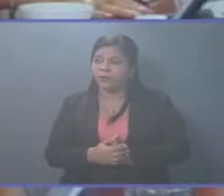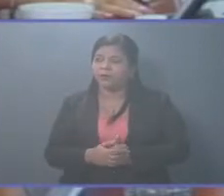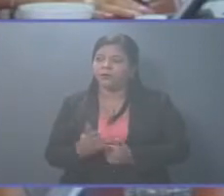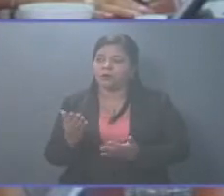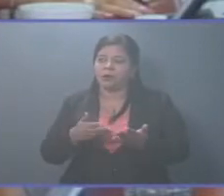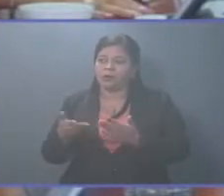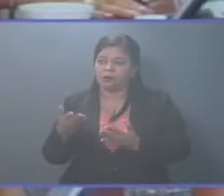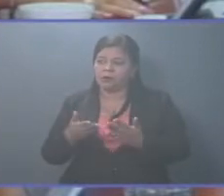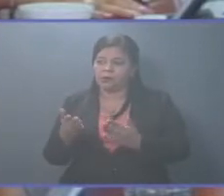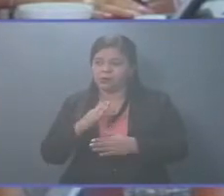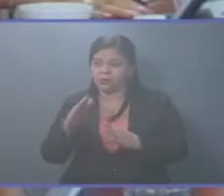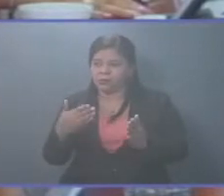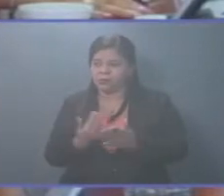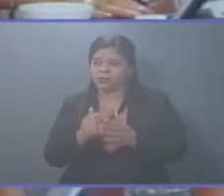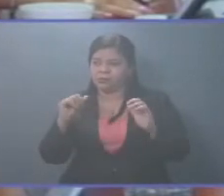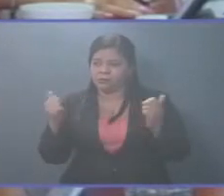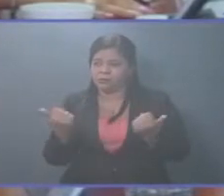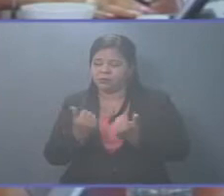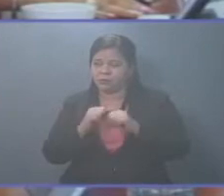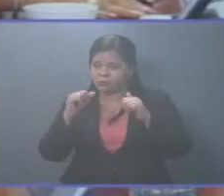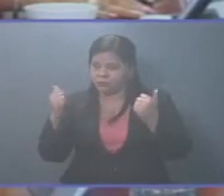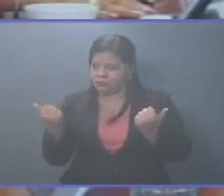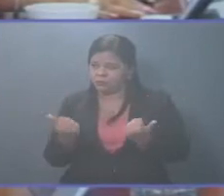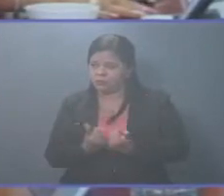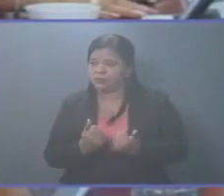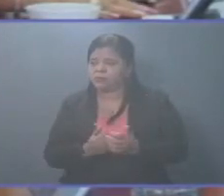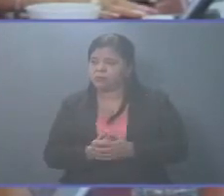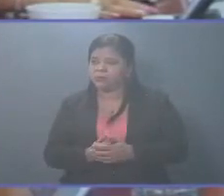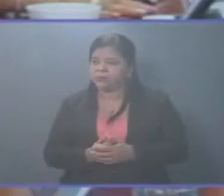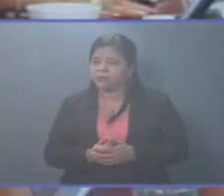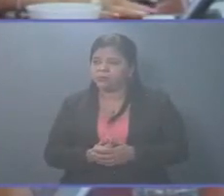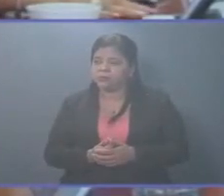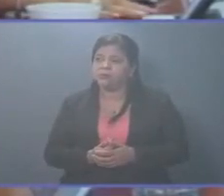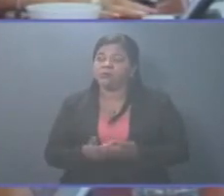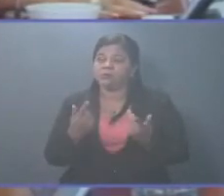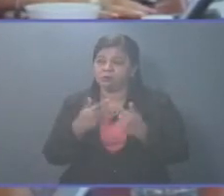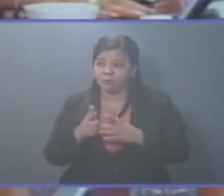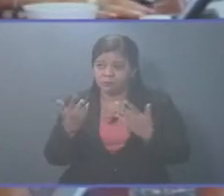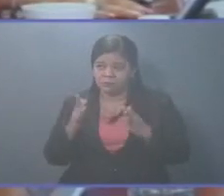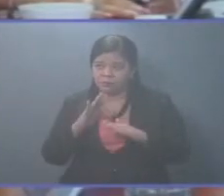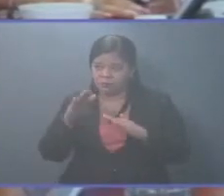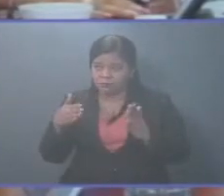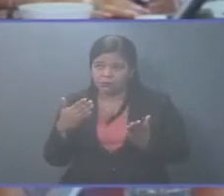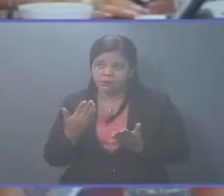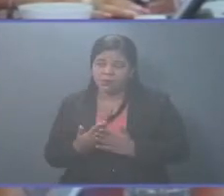negociaciones, un adelanto de negociaciones con el laboratorio AstraZeneca. De ahí eso